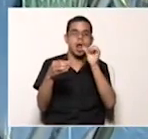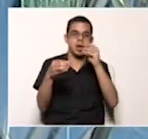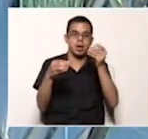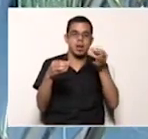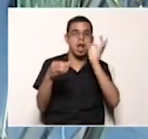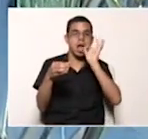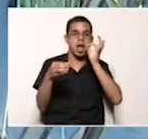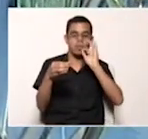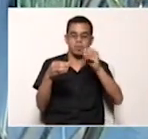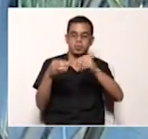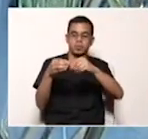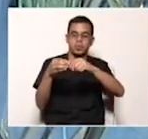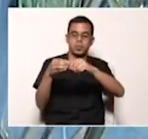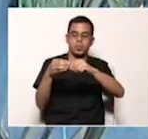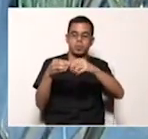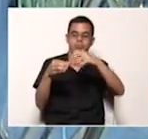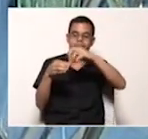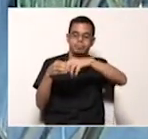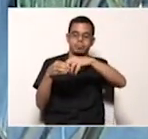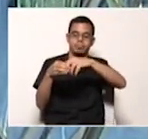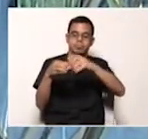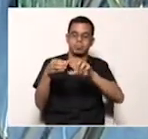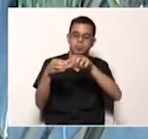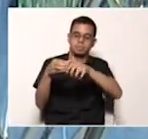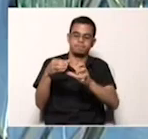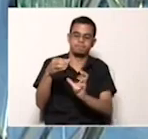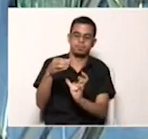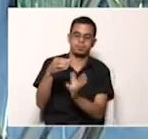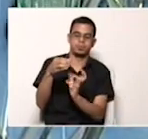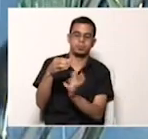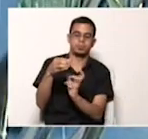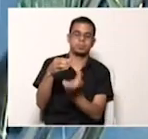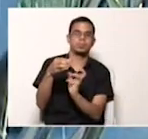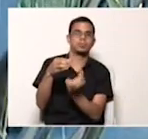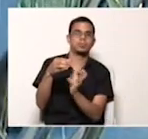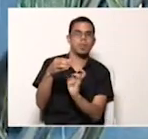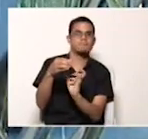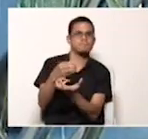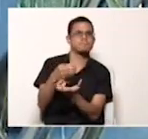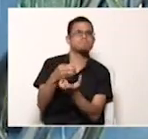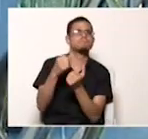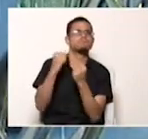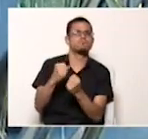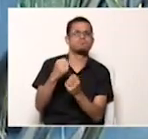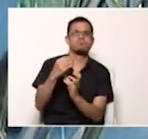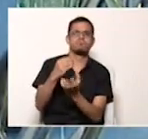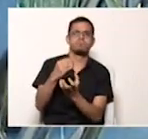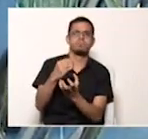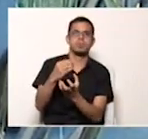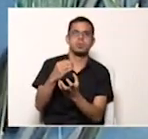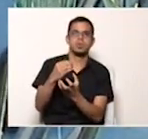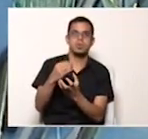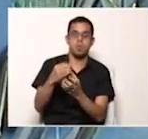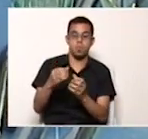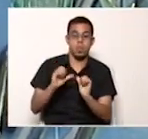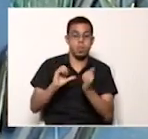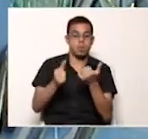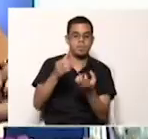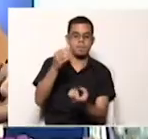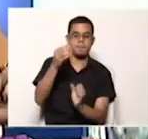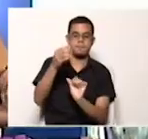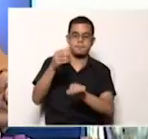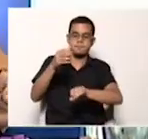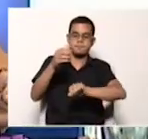Se cierra bien para que no escape el gas, a que haya mayor presión. Cuando yo caliento, en la parte